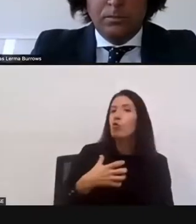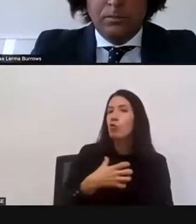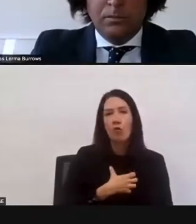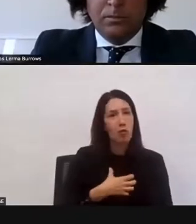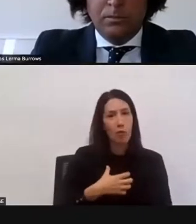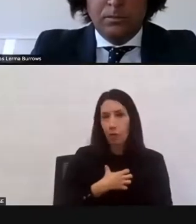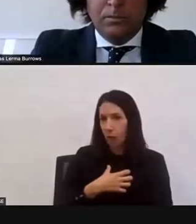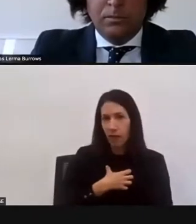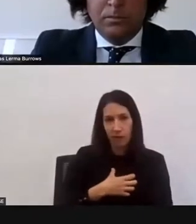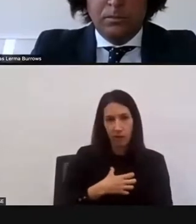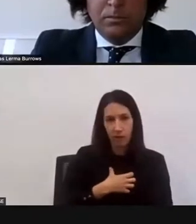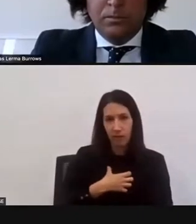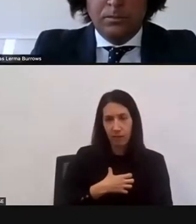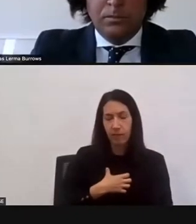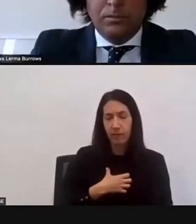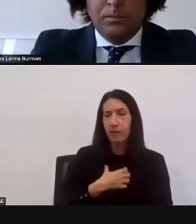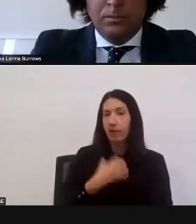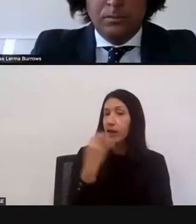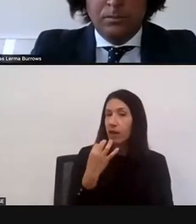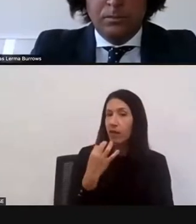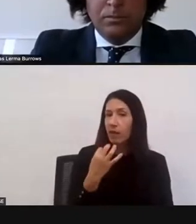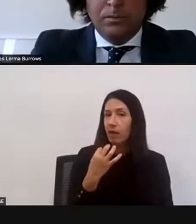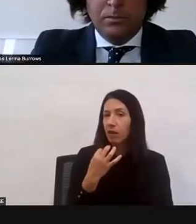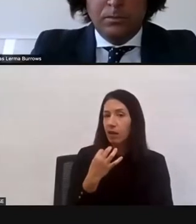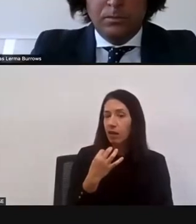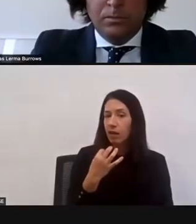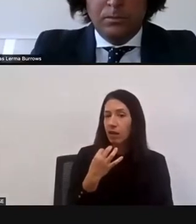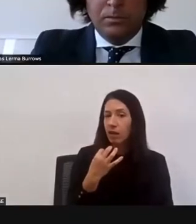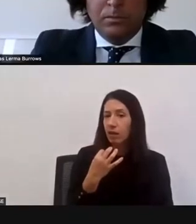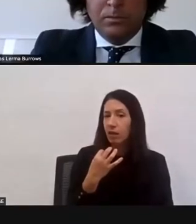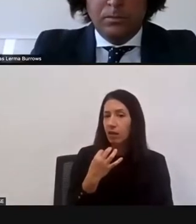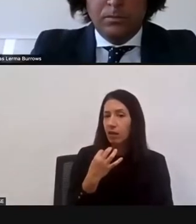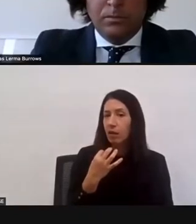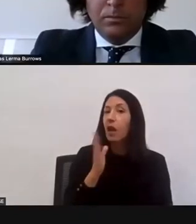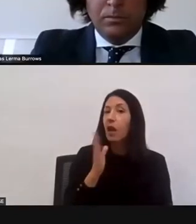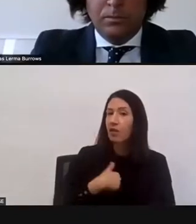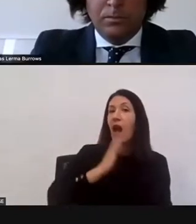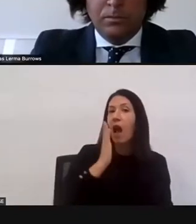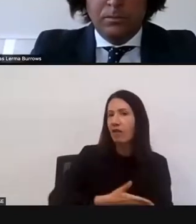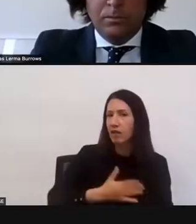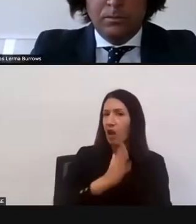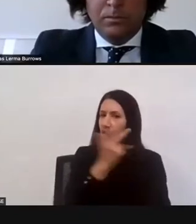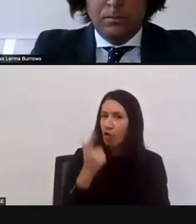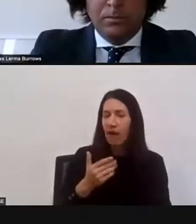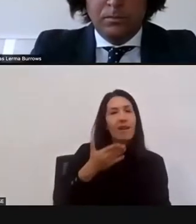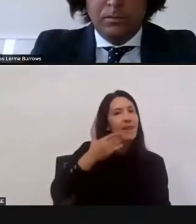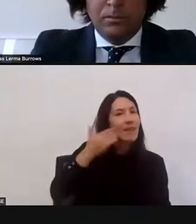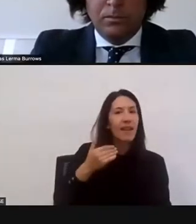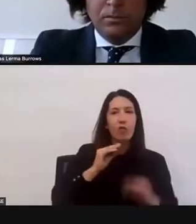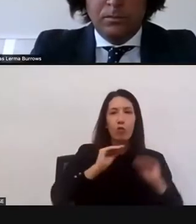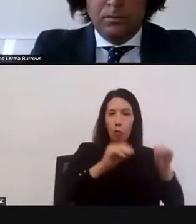de agresiones que lo que hacen es lesionar la dignidad de las personas con discapacidad